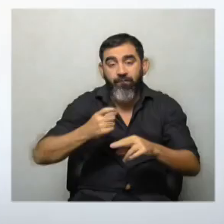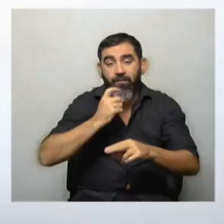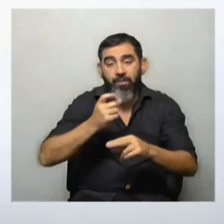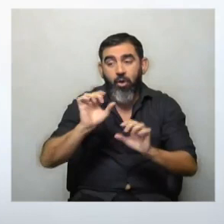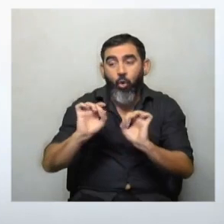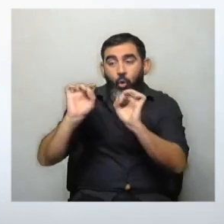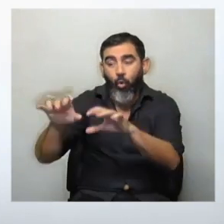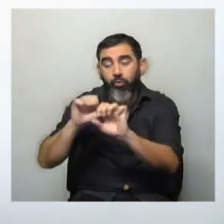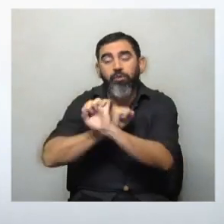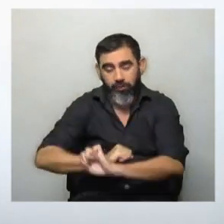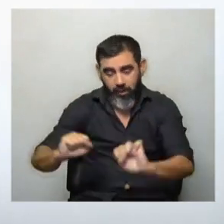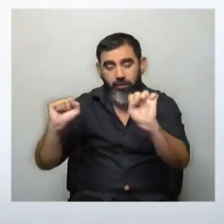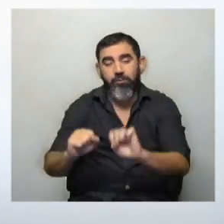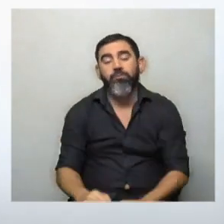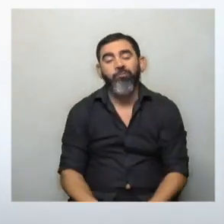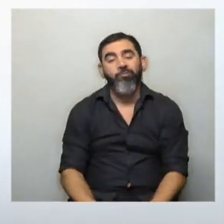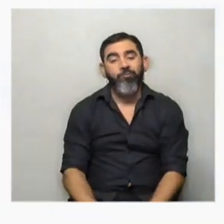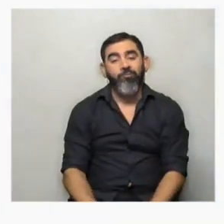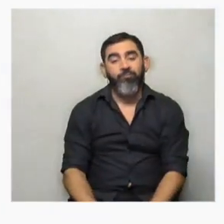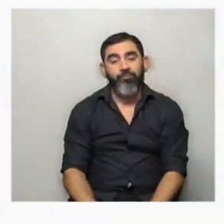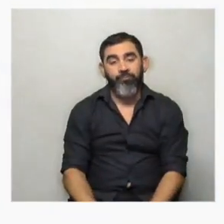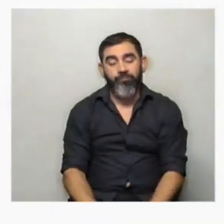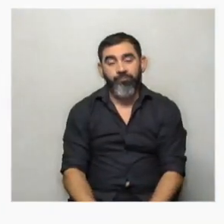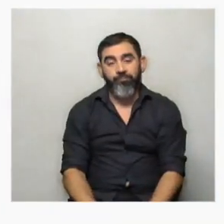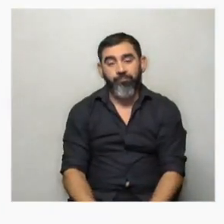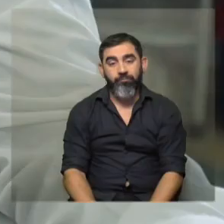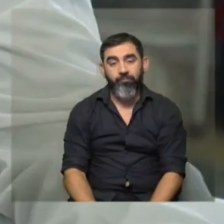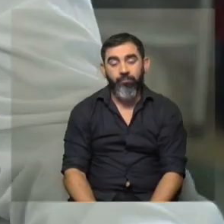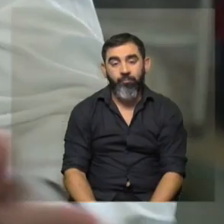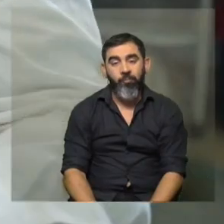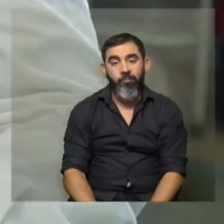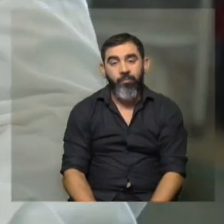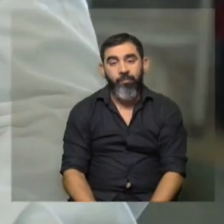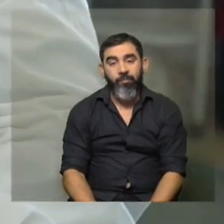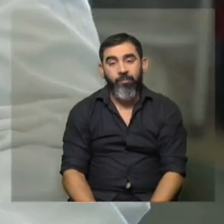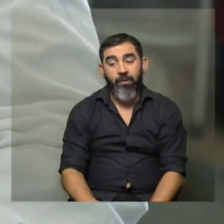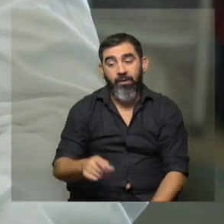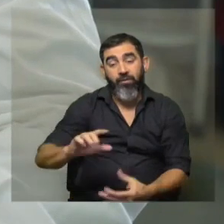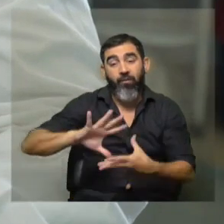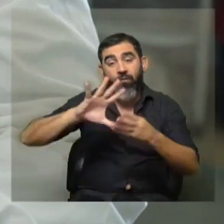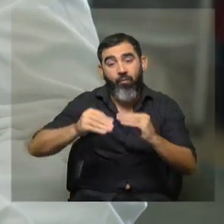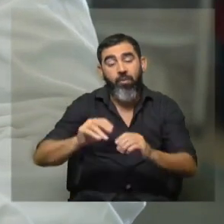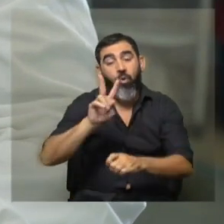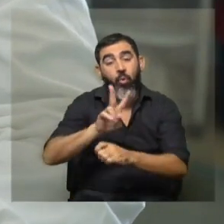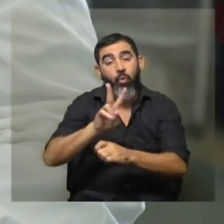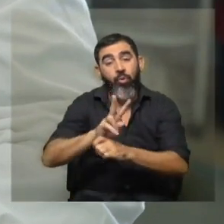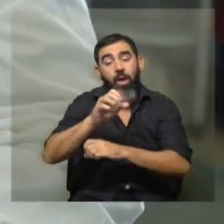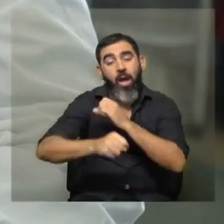se puede contagiar, digamos, al receptor de ese volumen de sangre. Ese mecanismo en Uruguay está controlado desde el